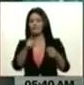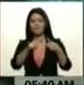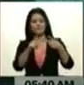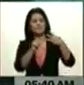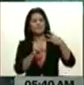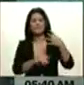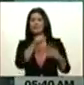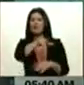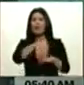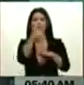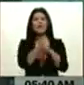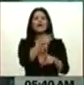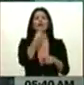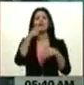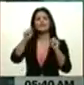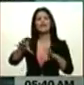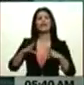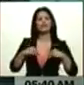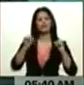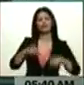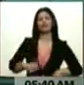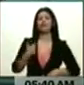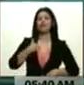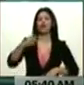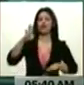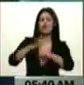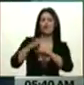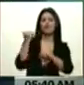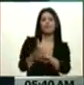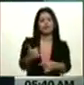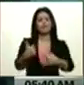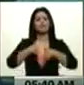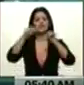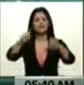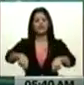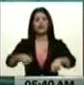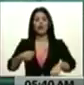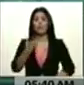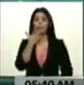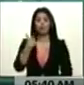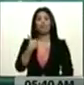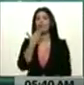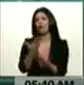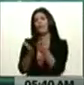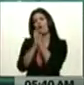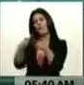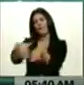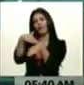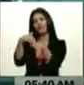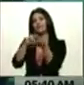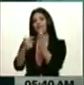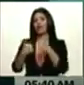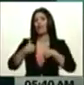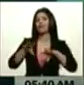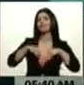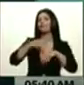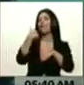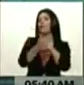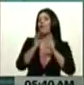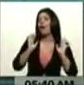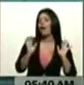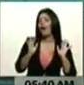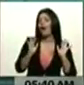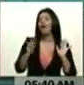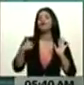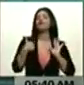unos criminales y unos asesinos, lo primero, por eso es que la piden. Si yo pido amnistía, ¿verdad? Si